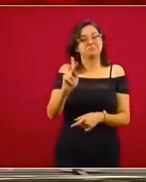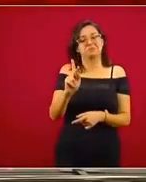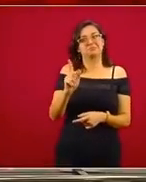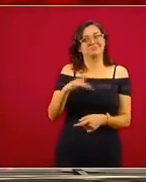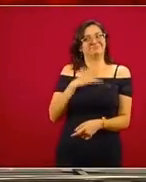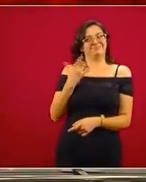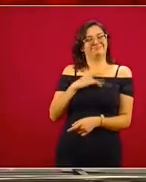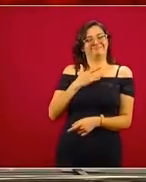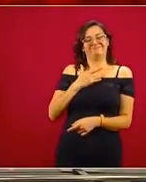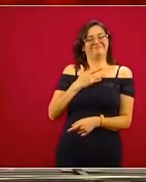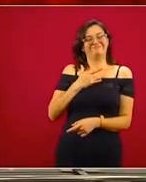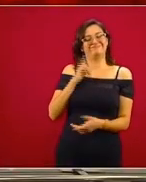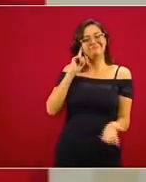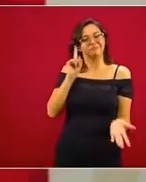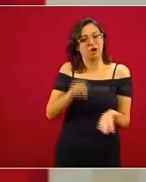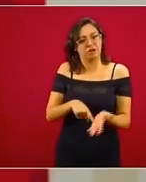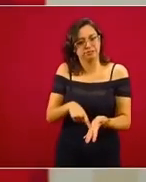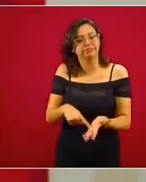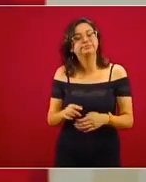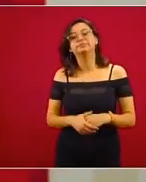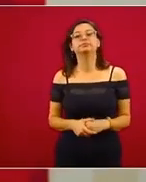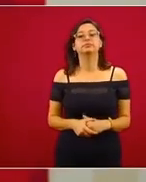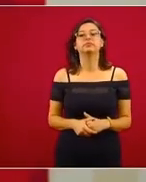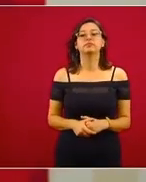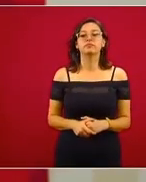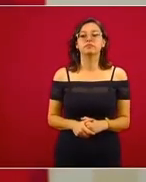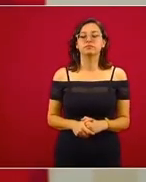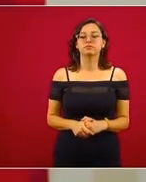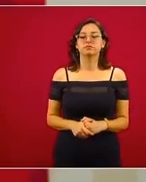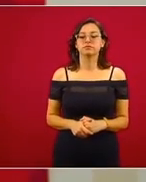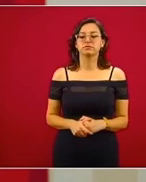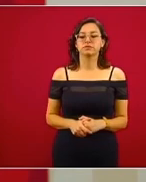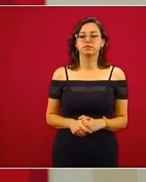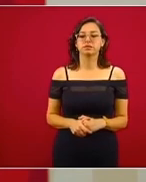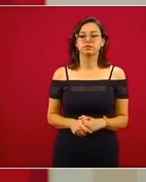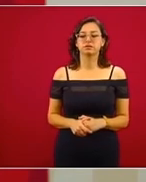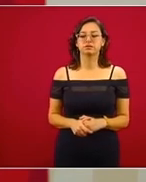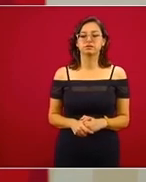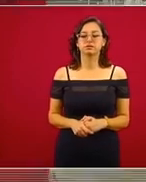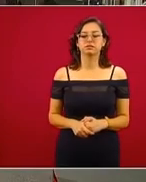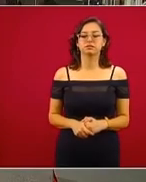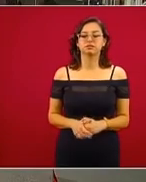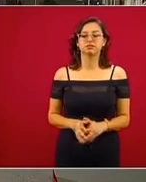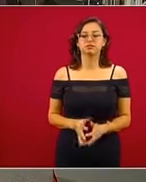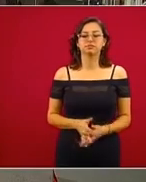this hay que first considerar esto. pandemic cycle. I'm not saying it's not going to happen, Sobre la but let's primera be pregunta fue realistic.